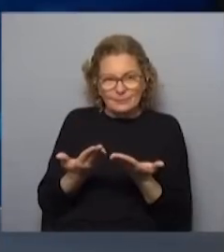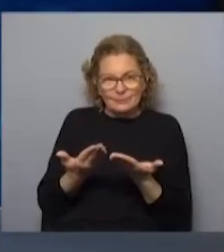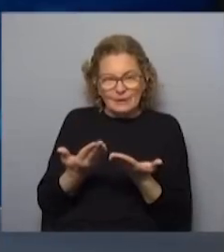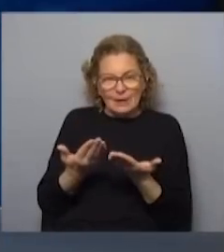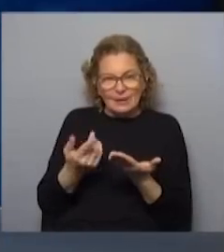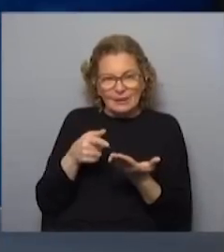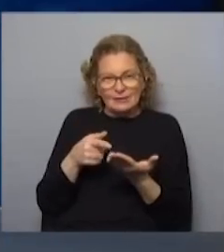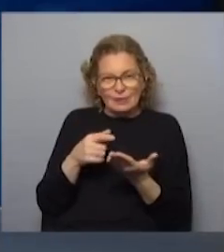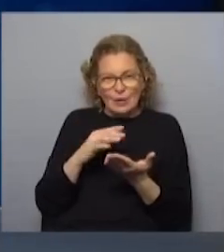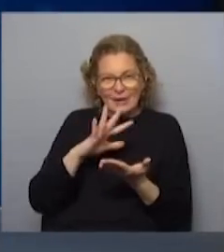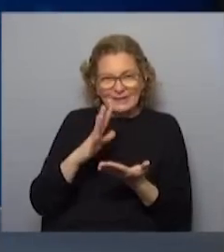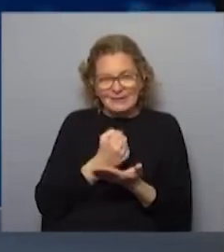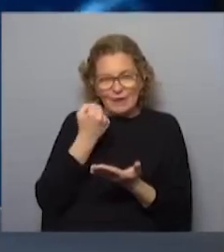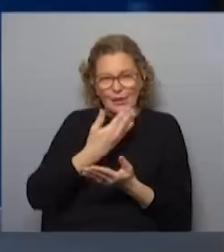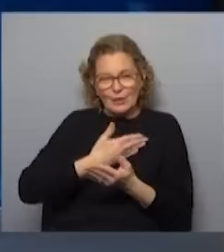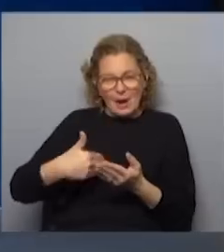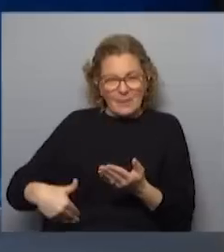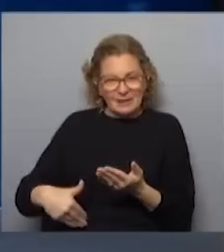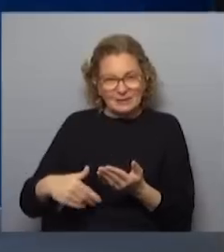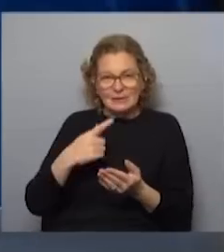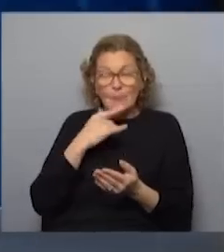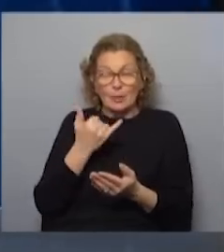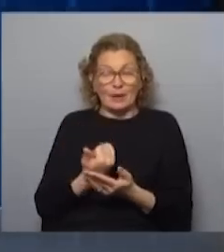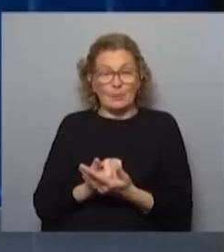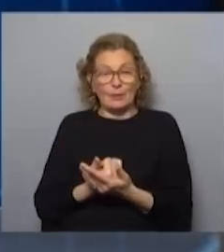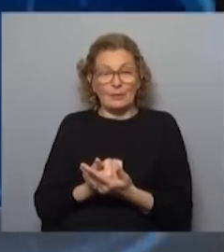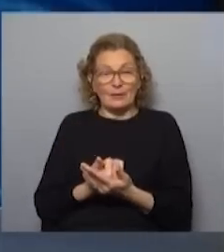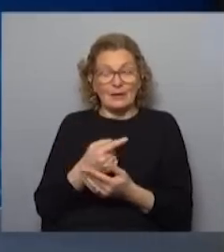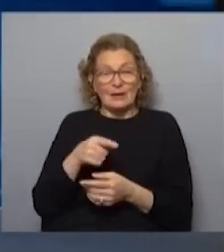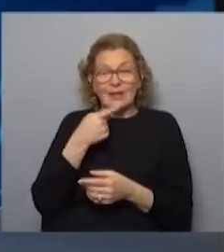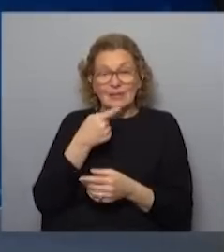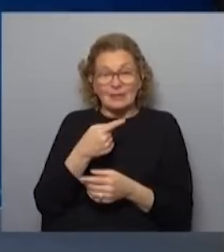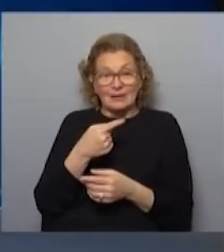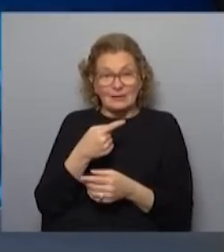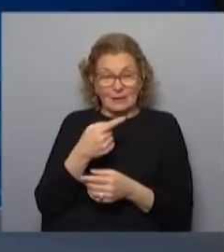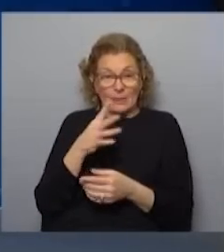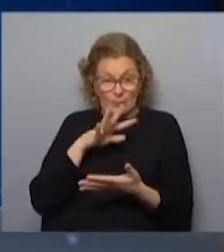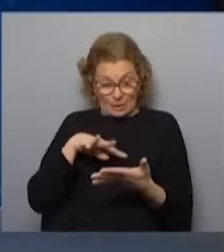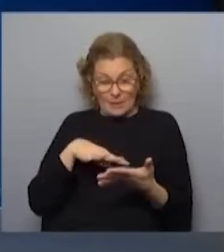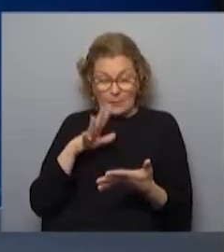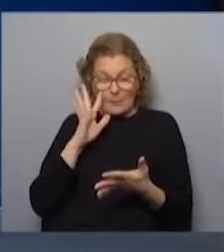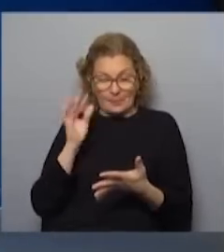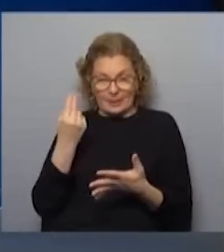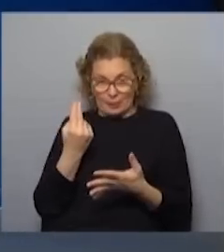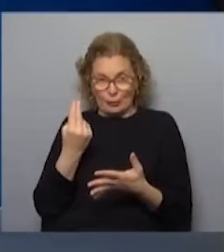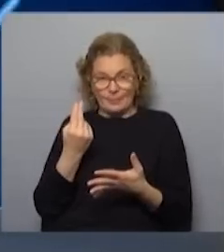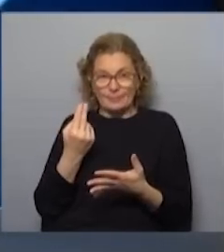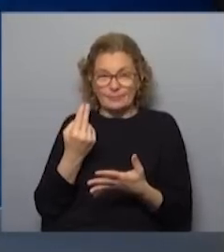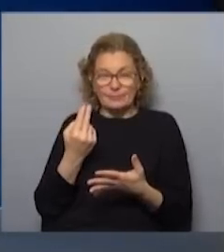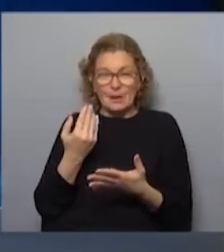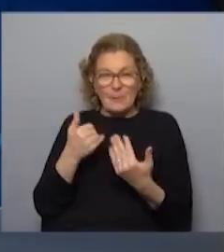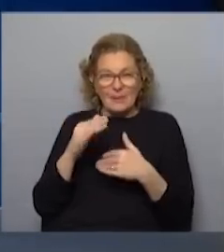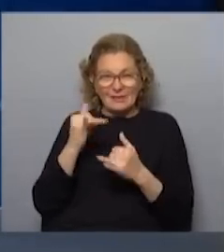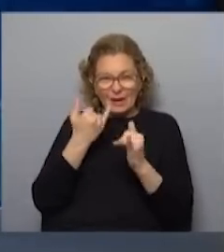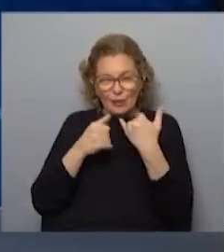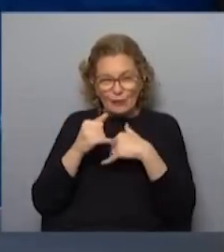involucrados en el secuestro de la maestra en la Quintero por ejemplo él nos dice con precisión si me permiten un segundo el más relevante